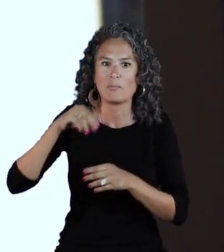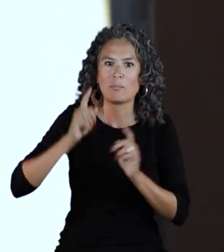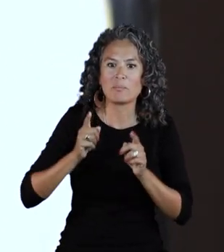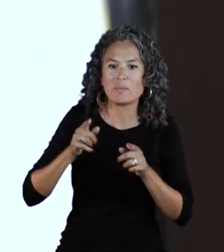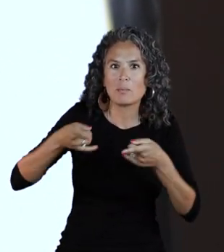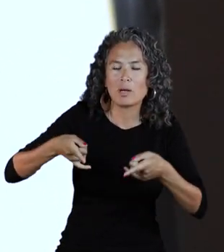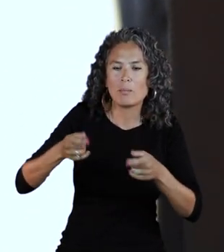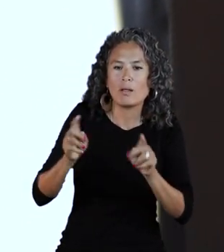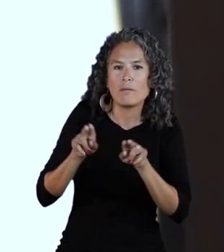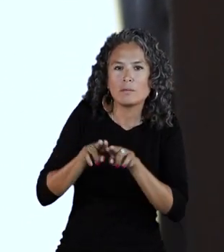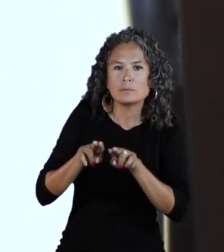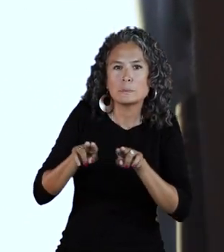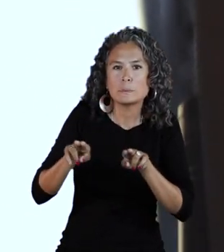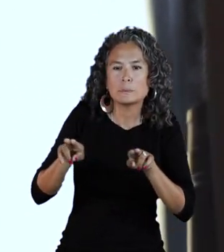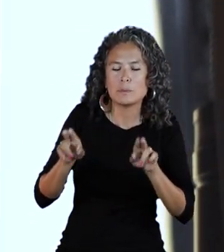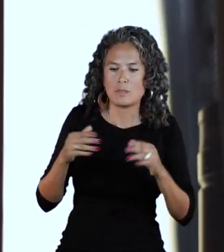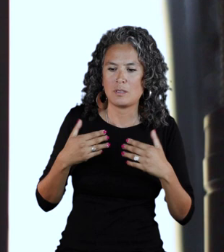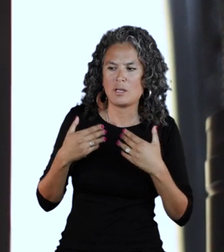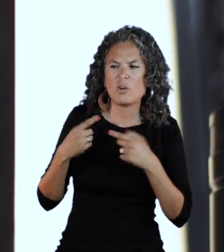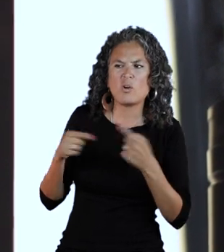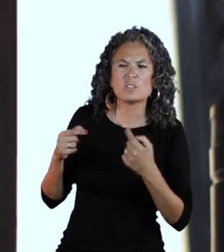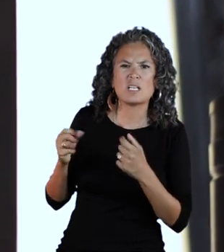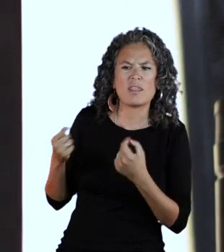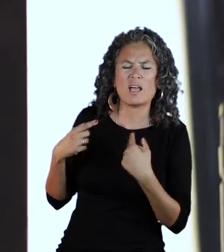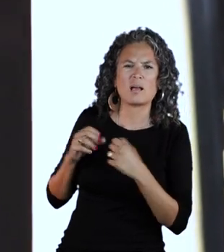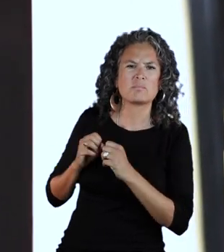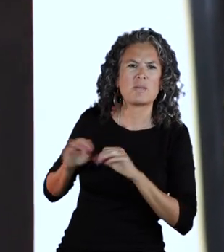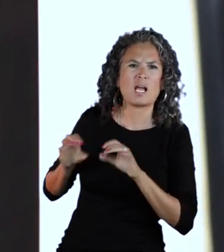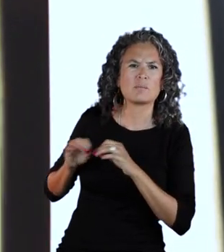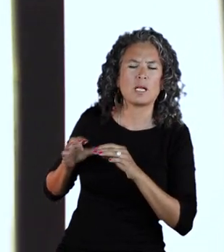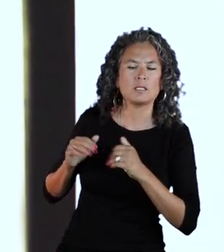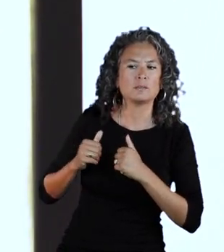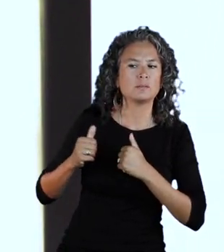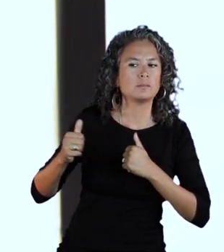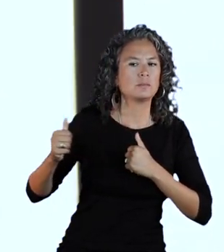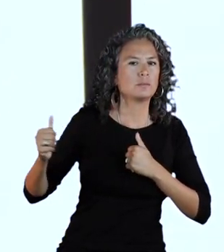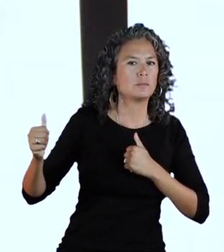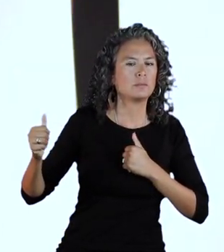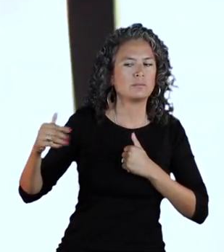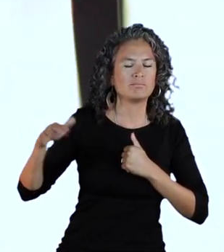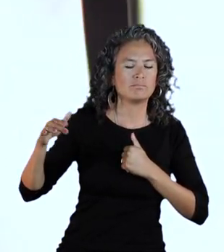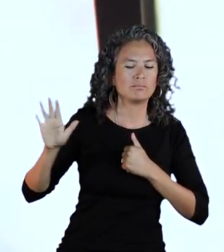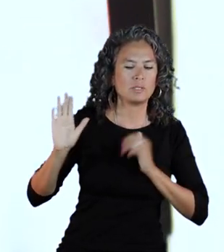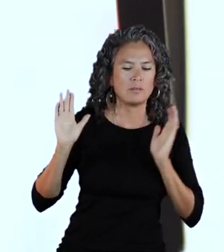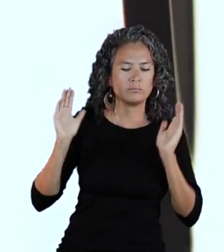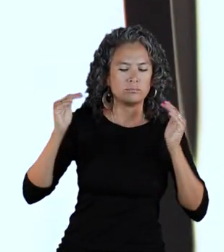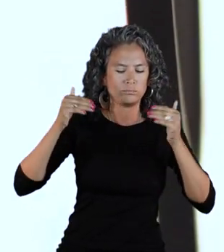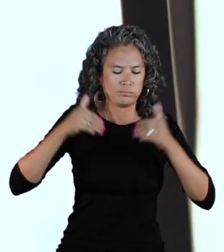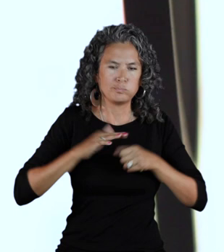alejarse de lo que nos hace mal, yendo cada vez más adentro. Y fui a mi mundo.